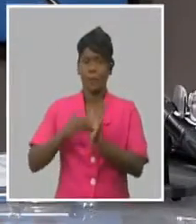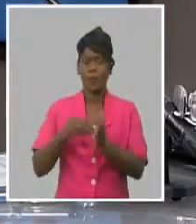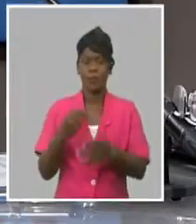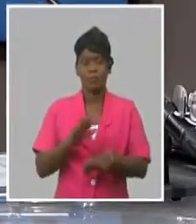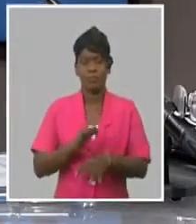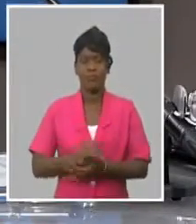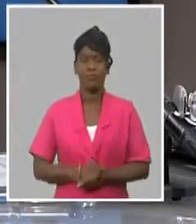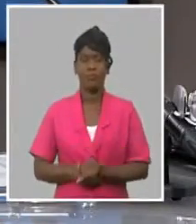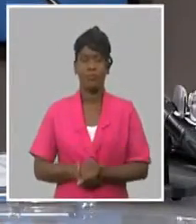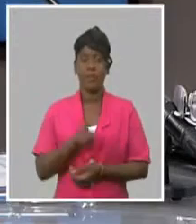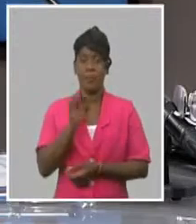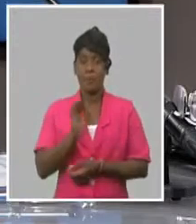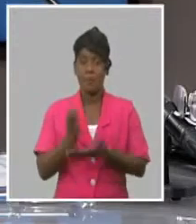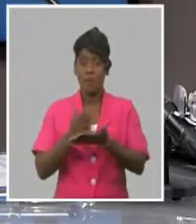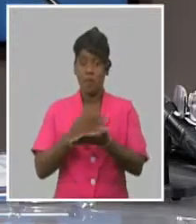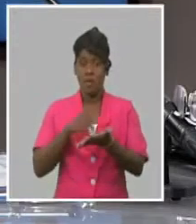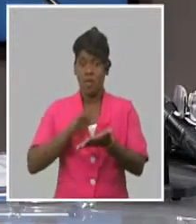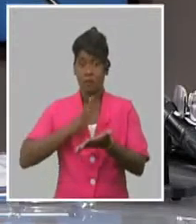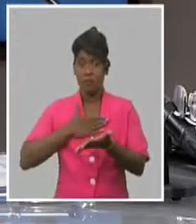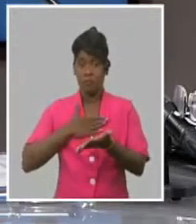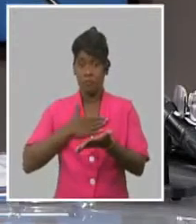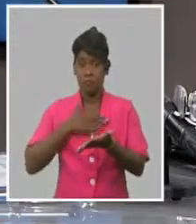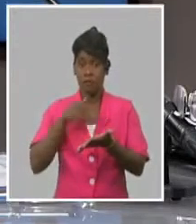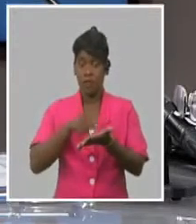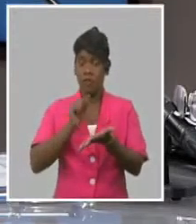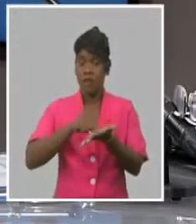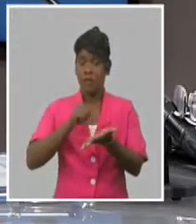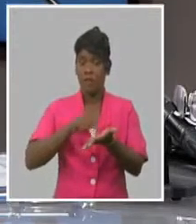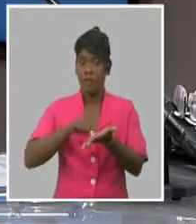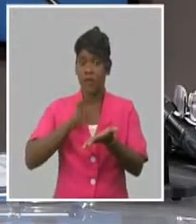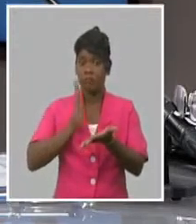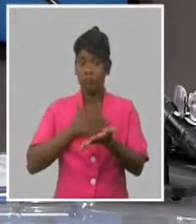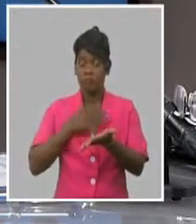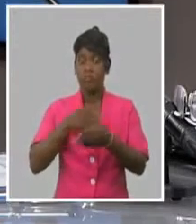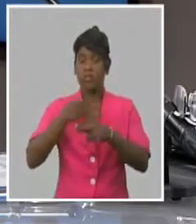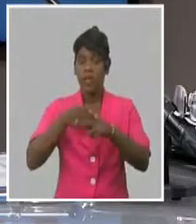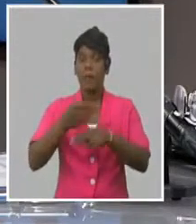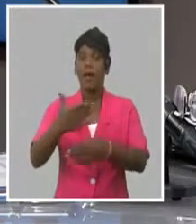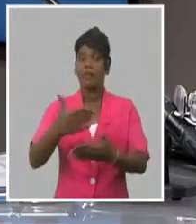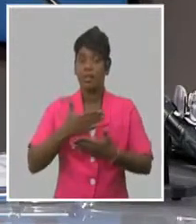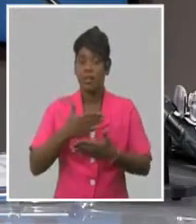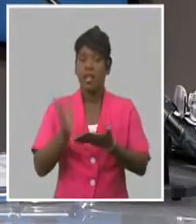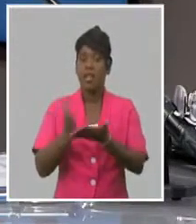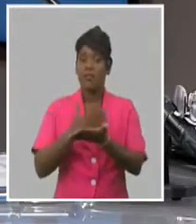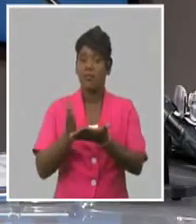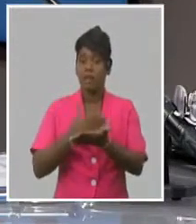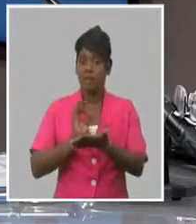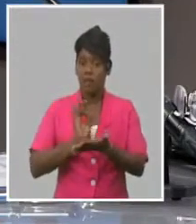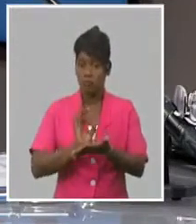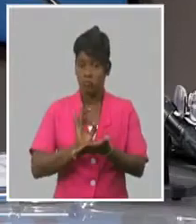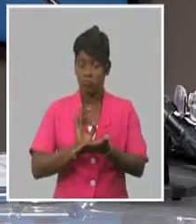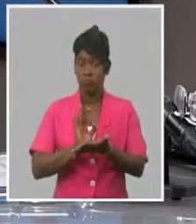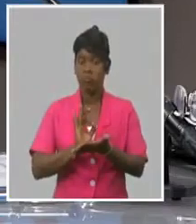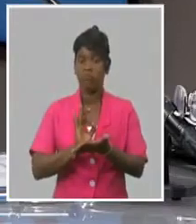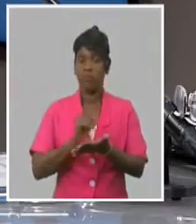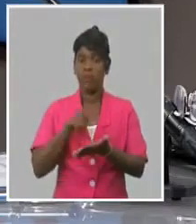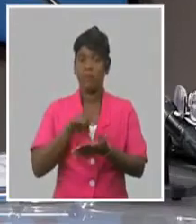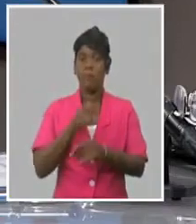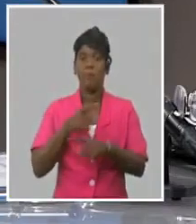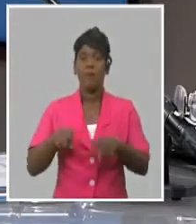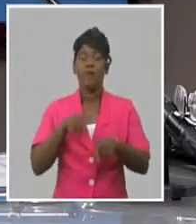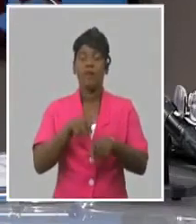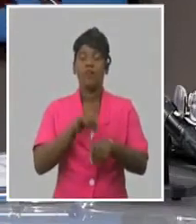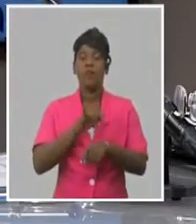En la práctica, la libreta de abastecimiento en Cuba no es una canasta básica. Yo creo que el mejor nombre es una canasta